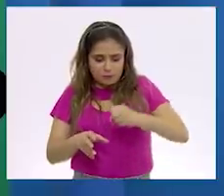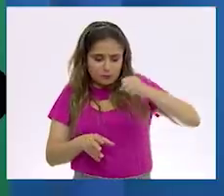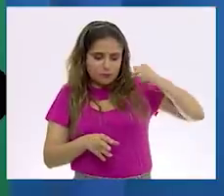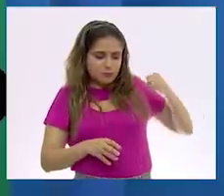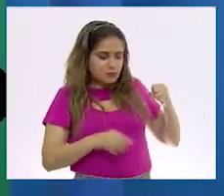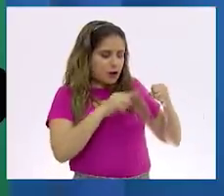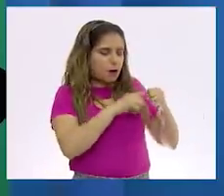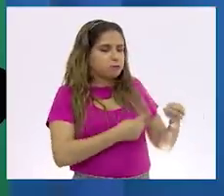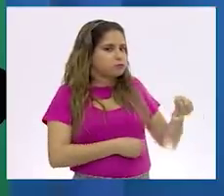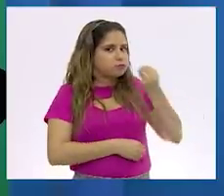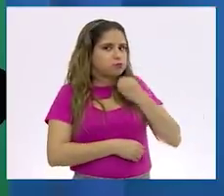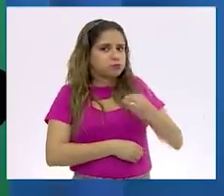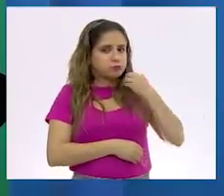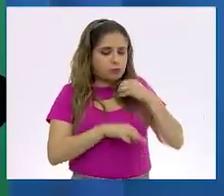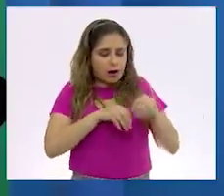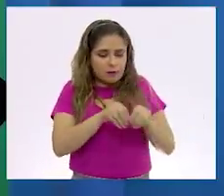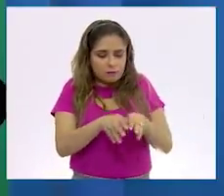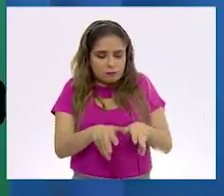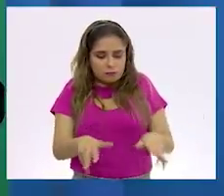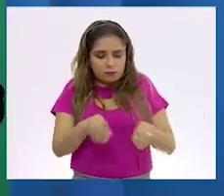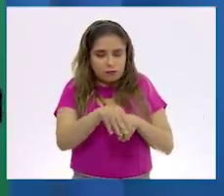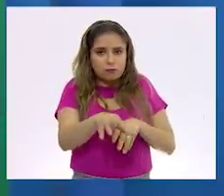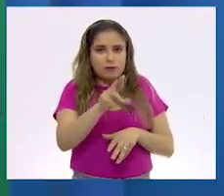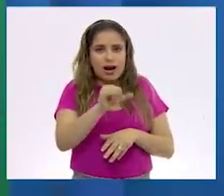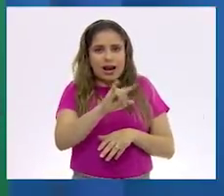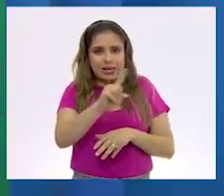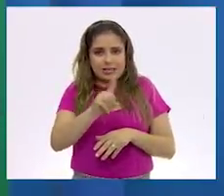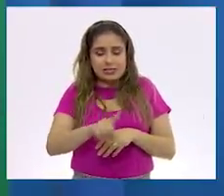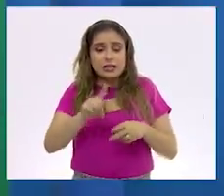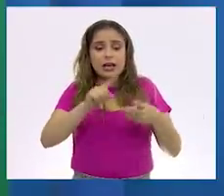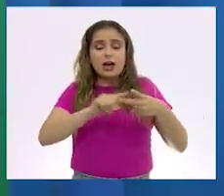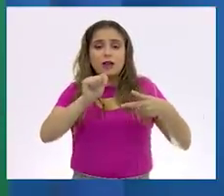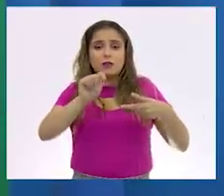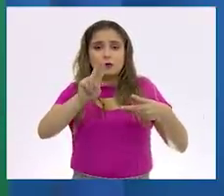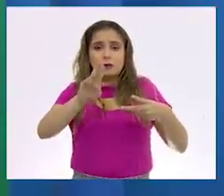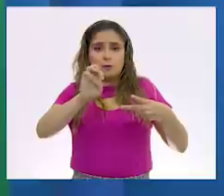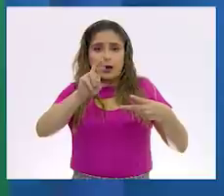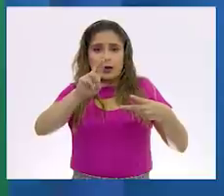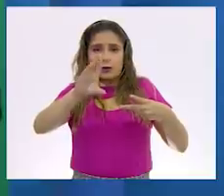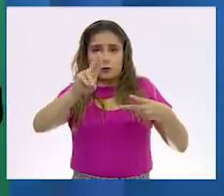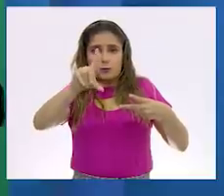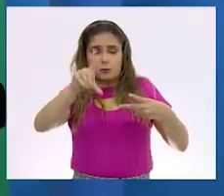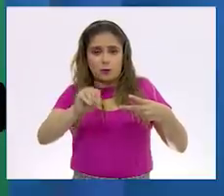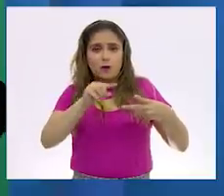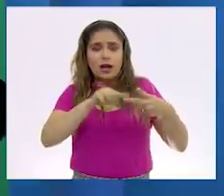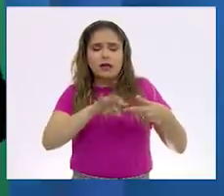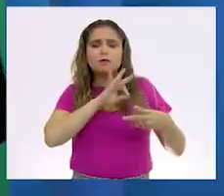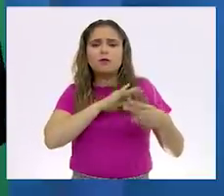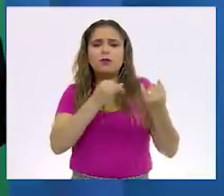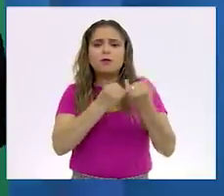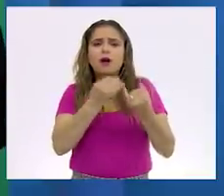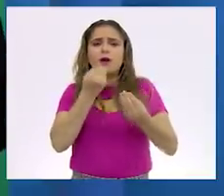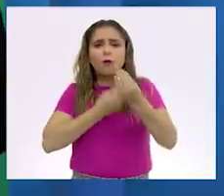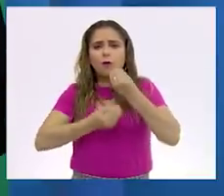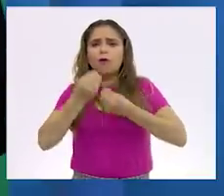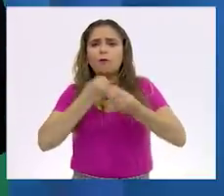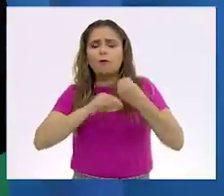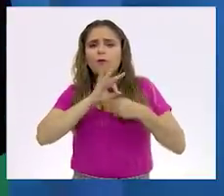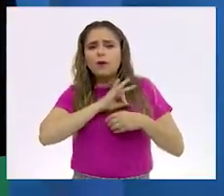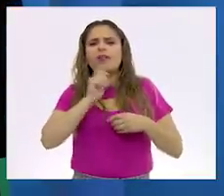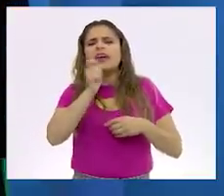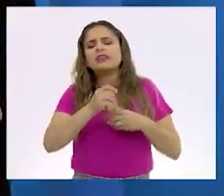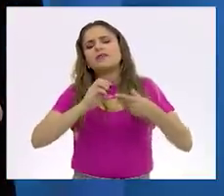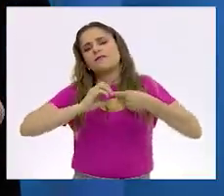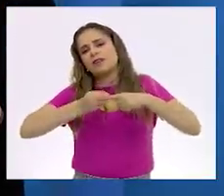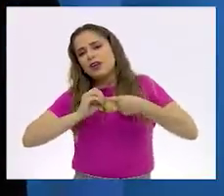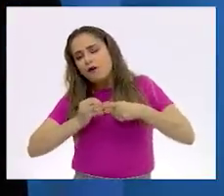bajo la tierra. La parte más gruesa, llamada tubérculo, es la que se utiliza para consumo humano. También tenemos los